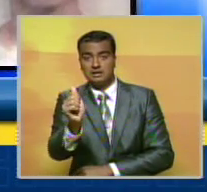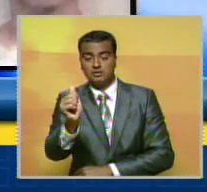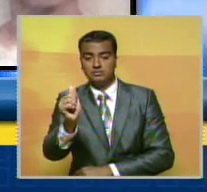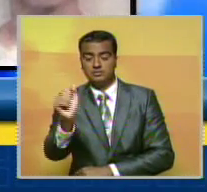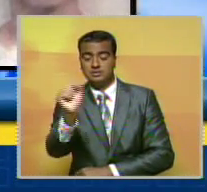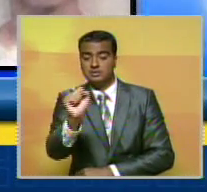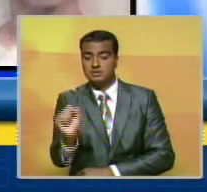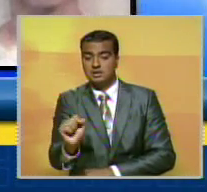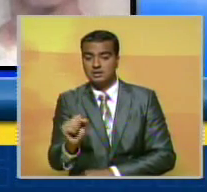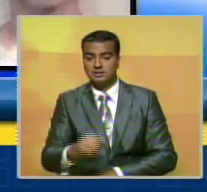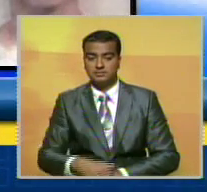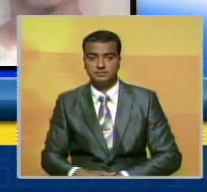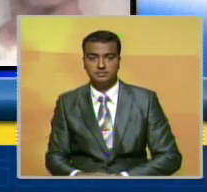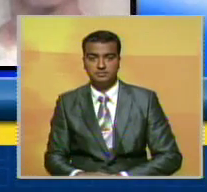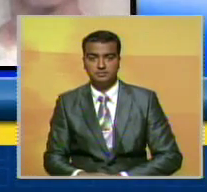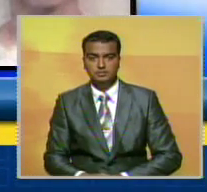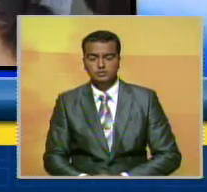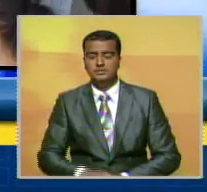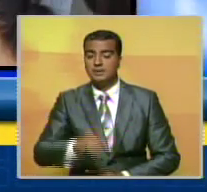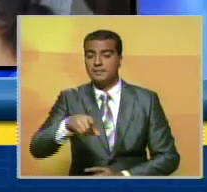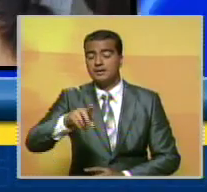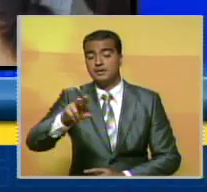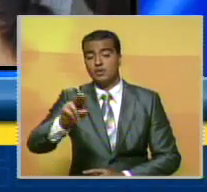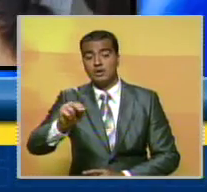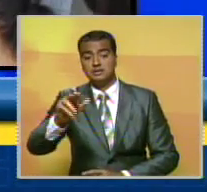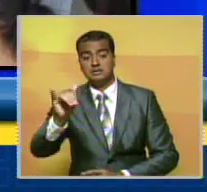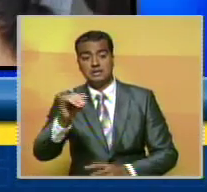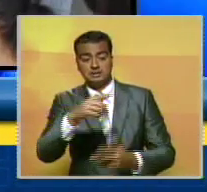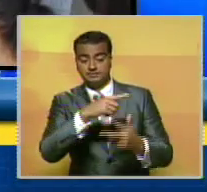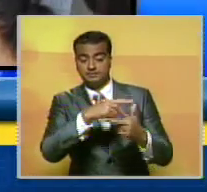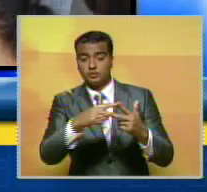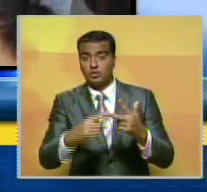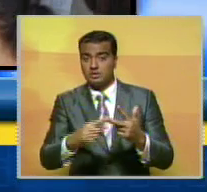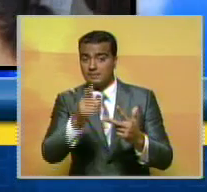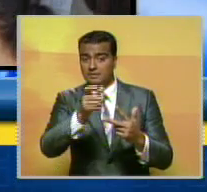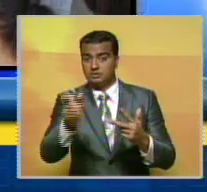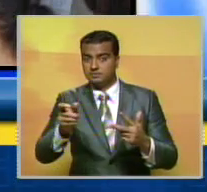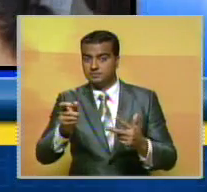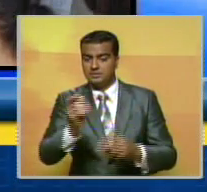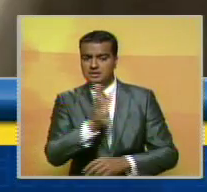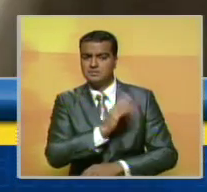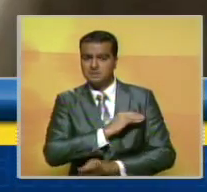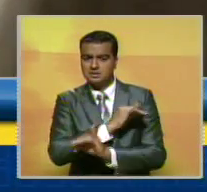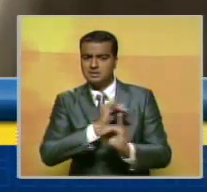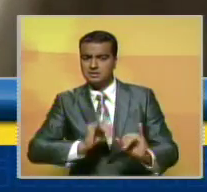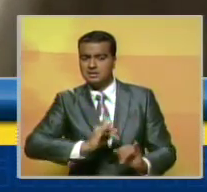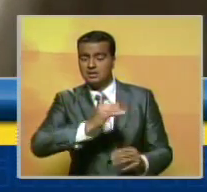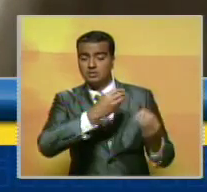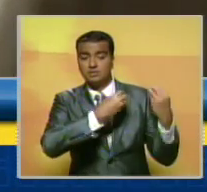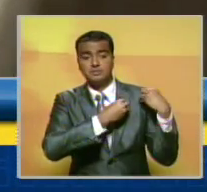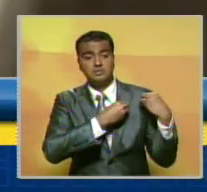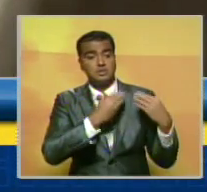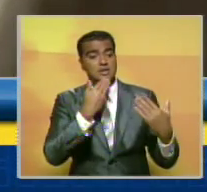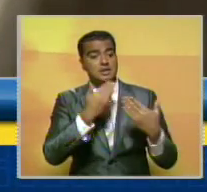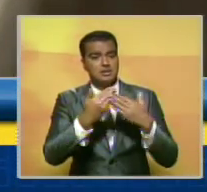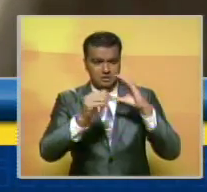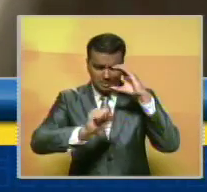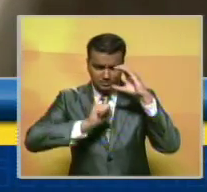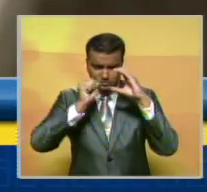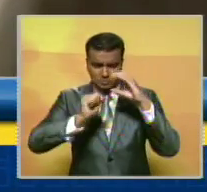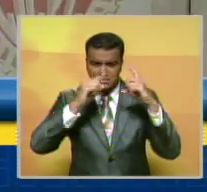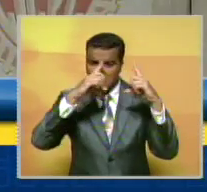Sierra, primo de Da Costa, y a Nicolás Fidel Llanes Parasole. La policía científica identificó a los implicados gracias a los registros